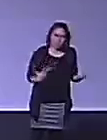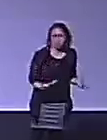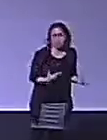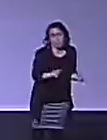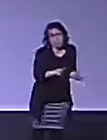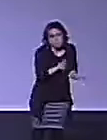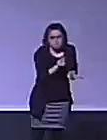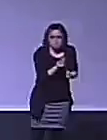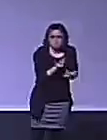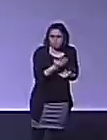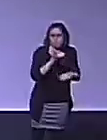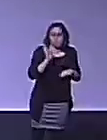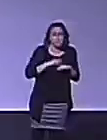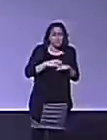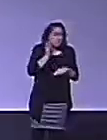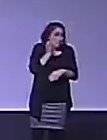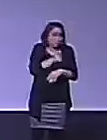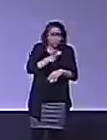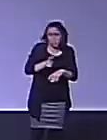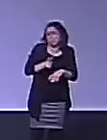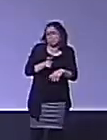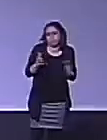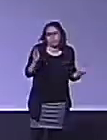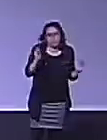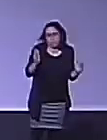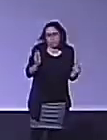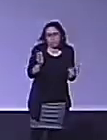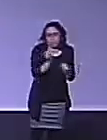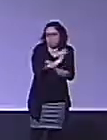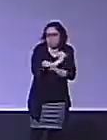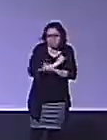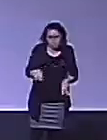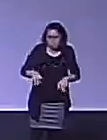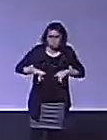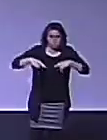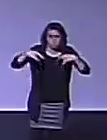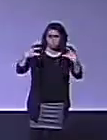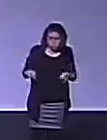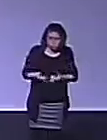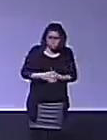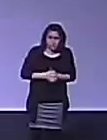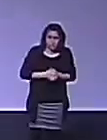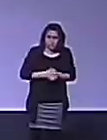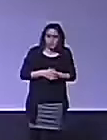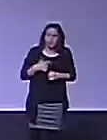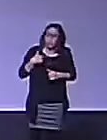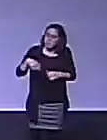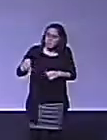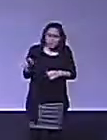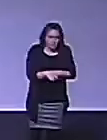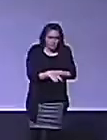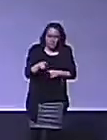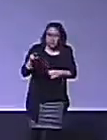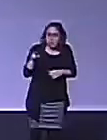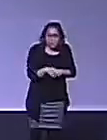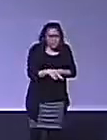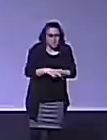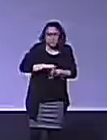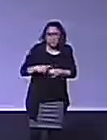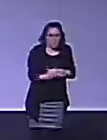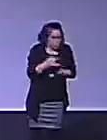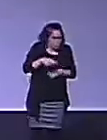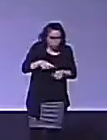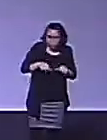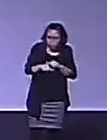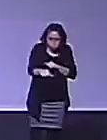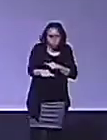dago, eta ez naiz inoiz nekatuko, esaten oraindik ere lana handia egin behar degula, eta gauzak ez